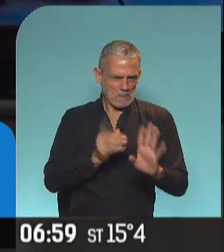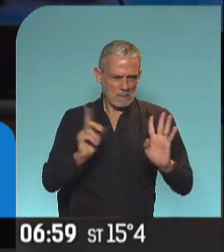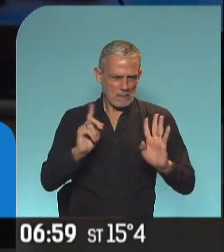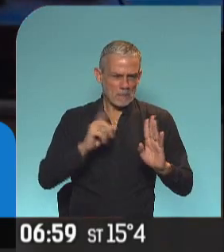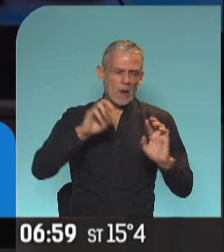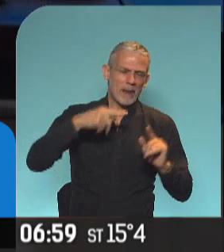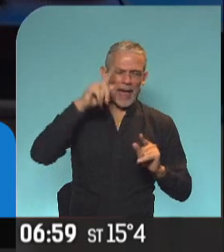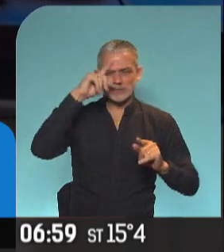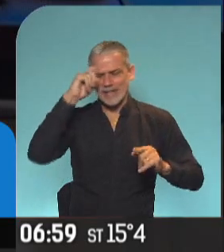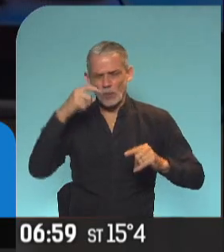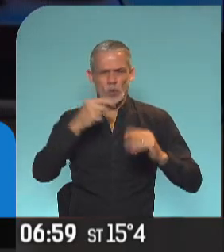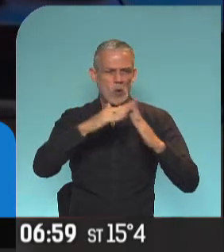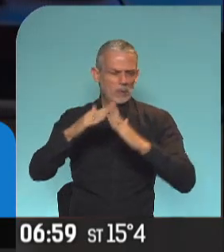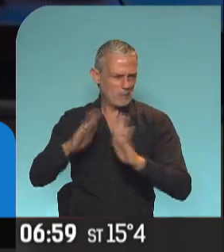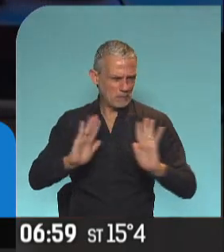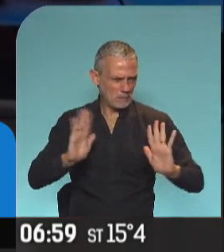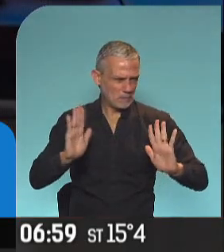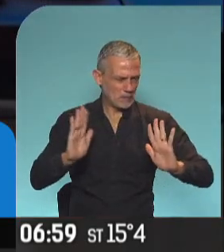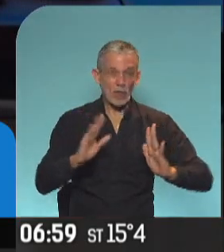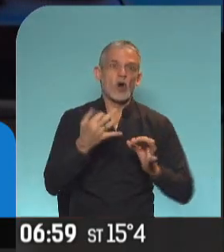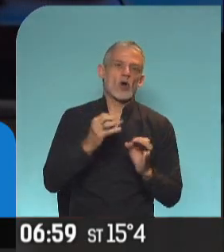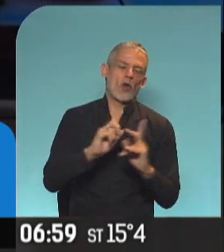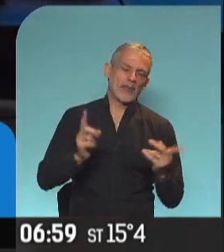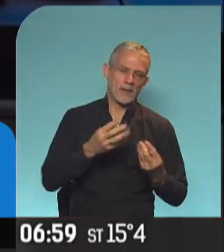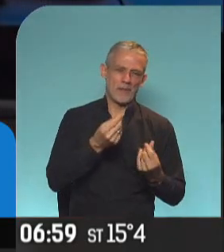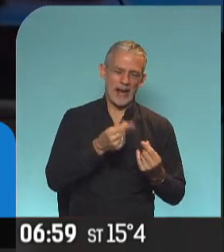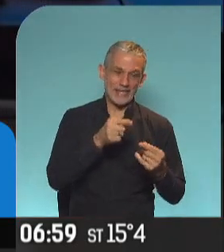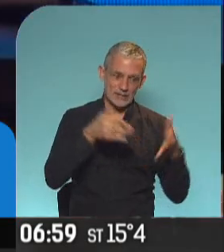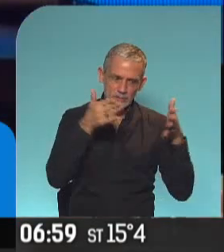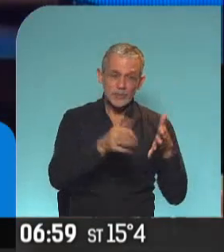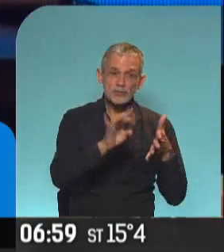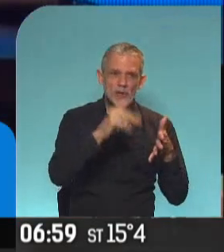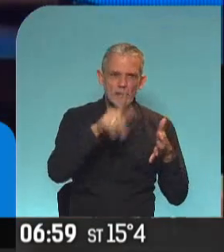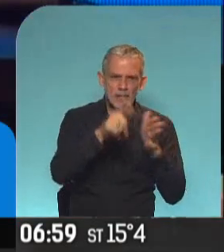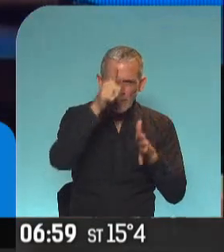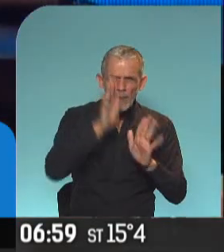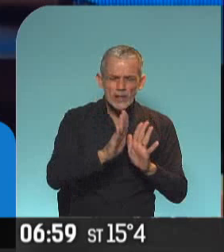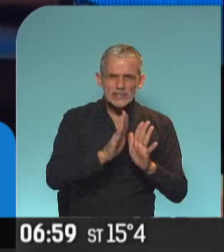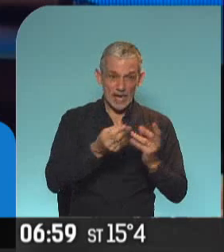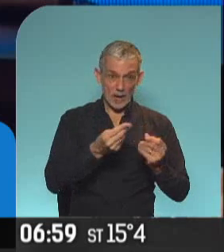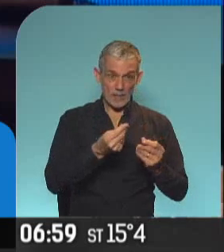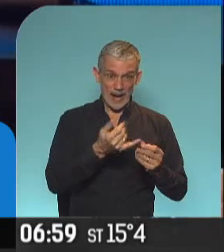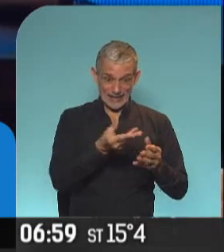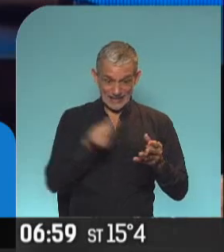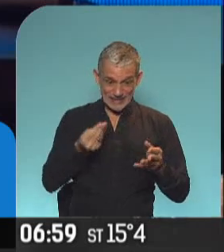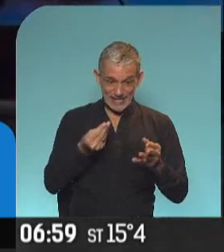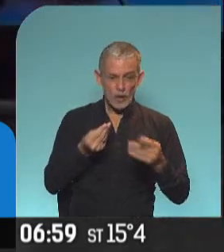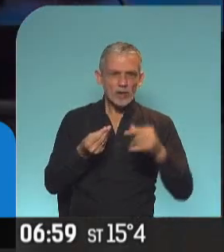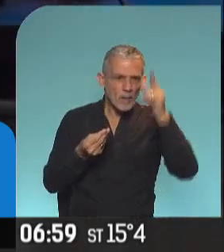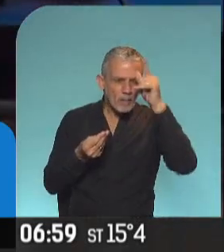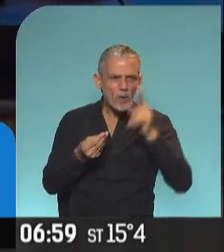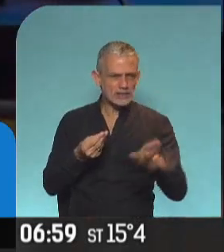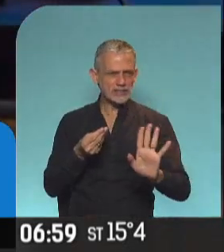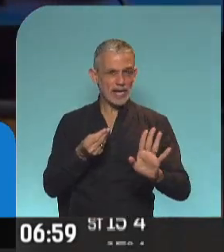de salud, planes de vivienda y demás, o por lo menos no debería haberlo. En otras palabras, están estrictamente destinados a ese fin. De